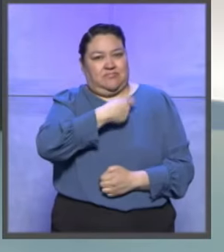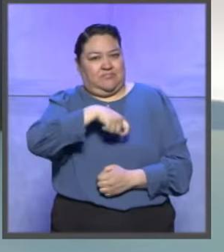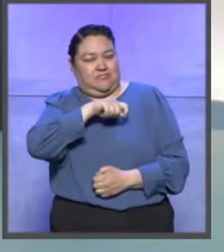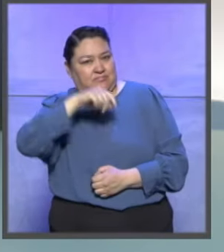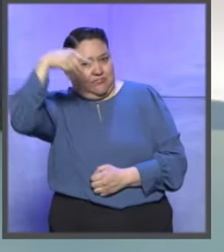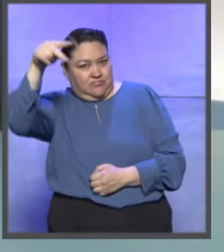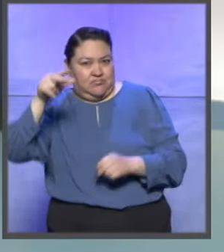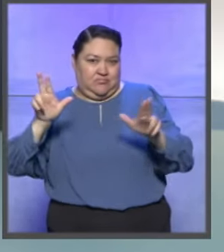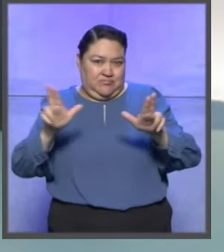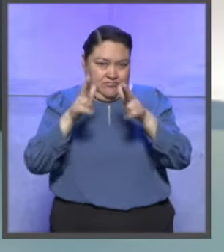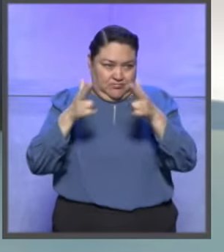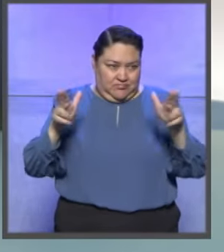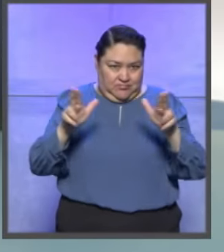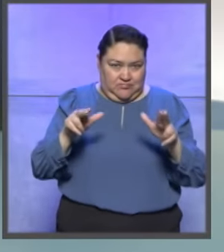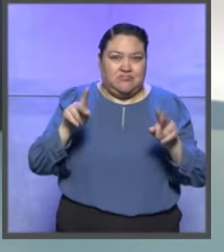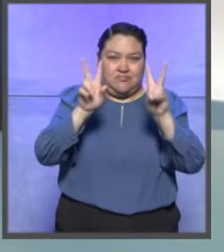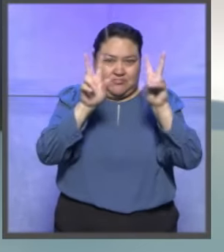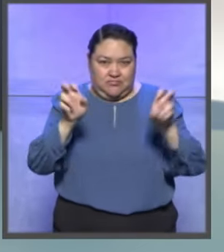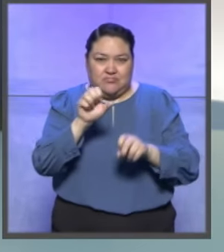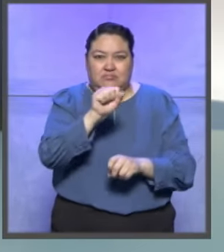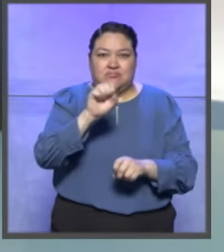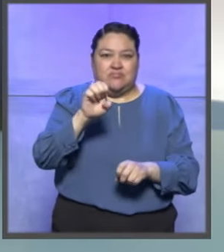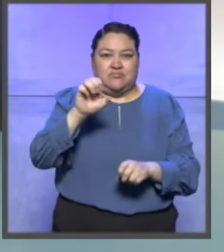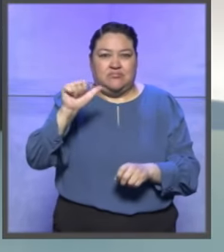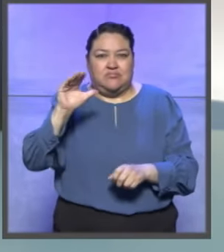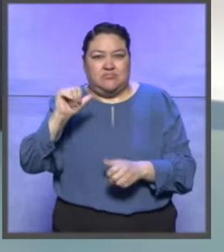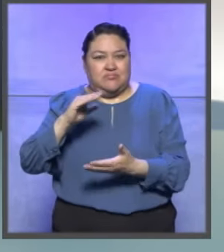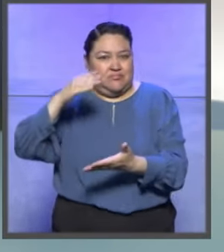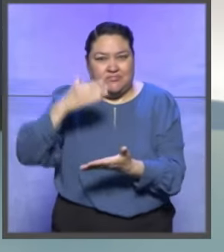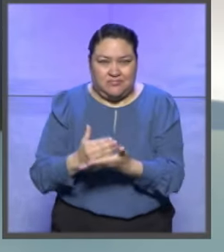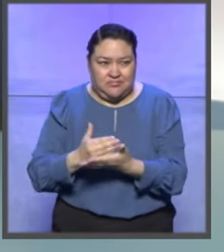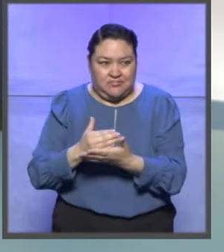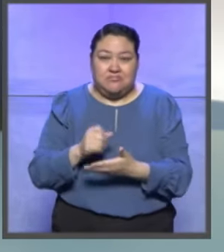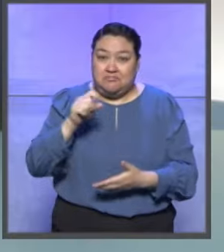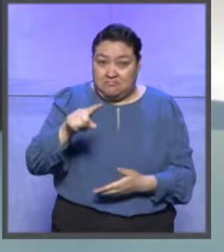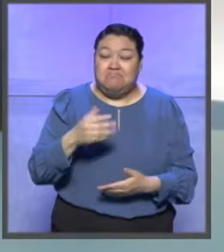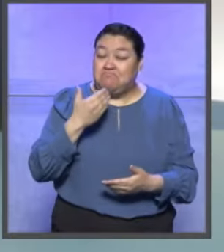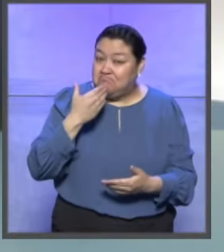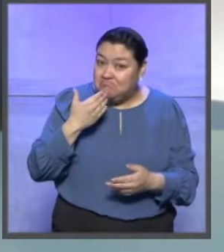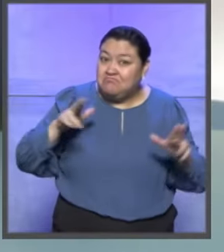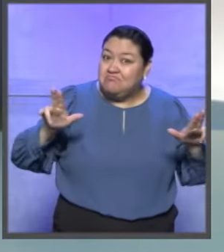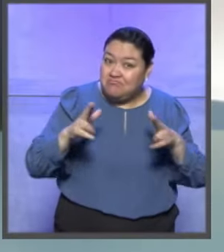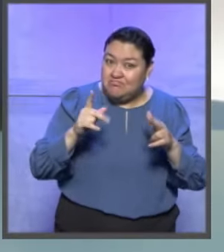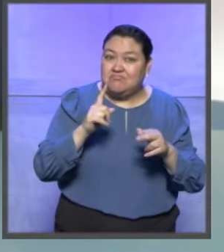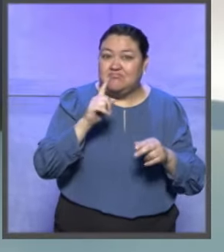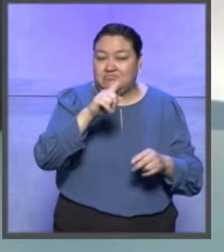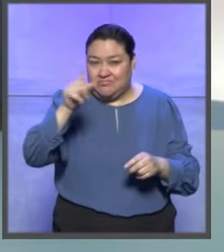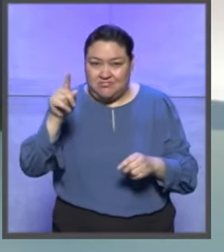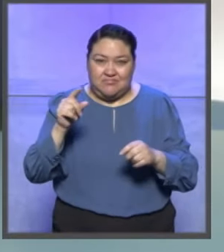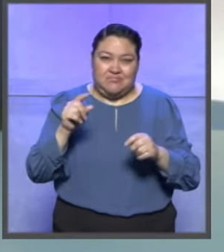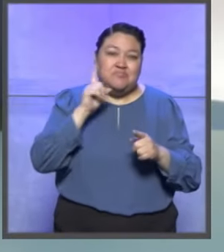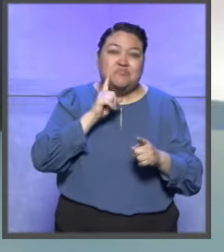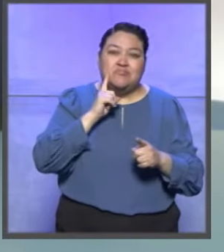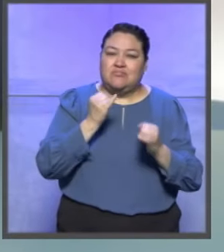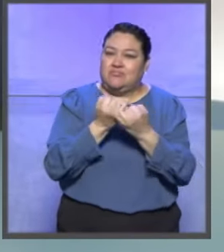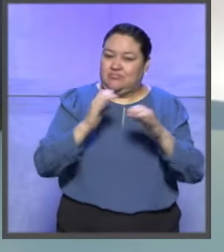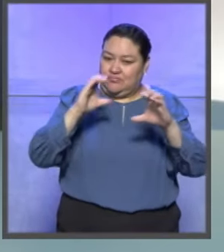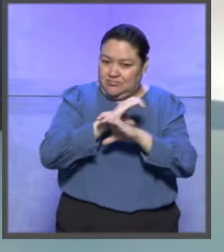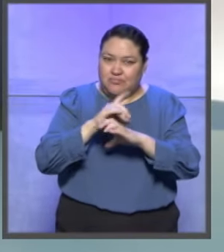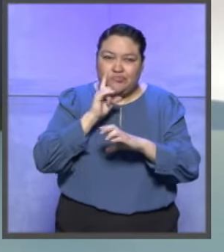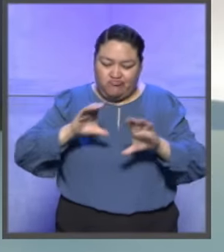al unísono. En España también tienen otro himno que es Se Acabó. Entonces, pues, por ahí está la cosa, ¿eh? Por ahí está